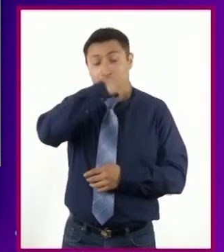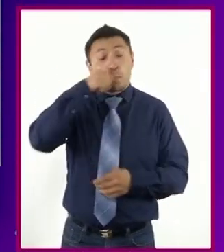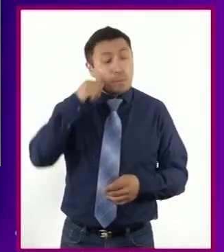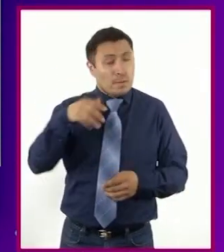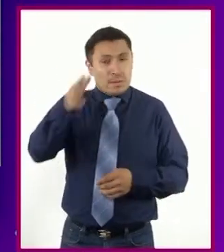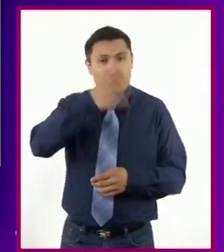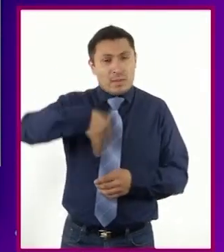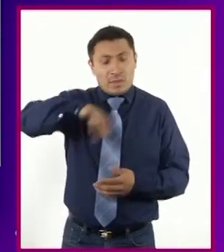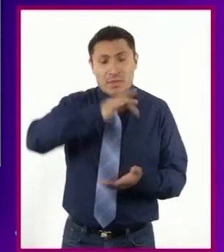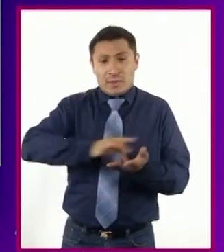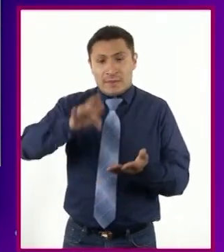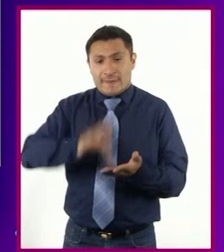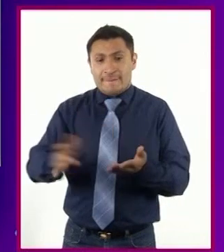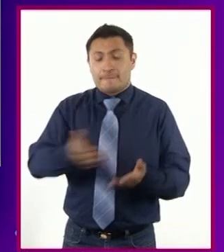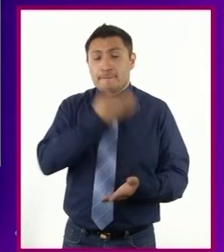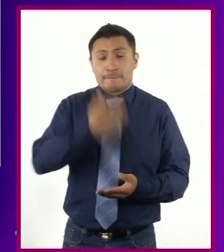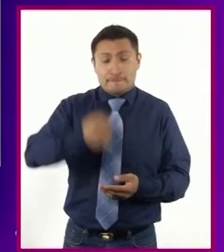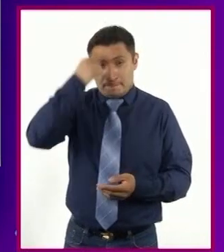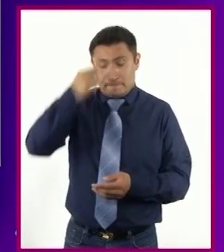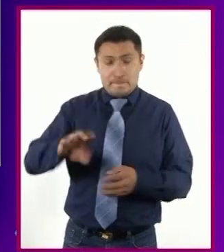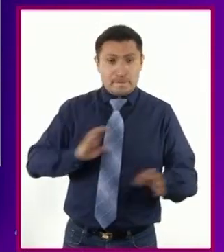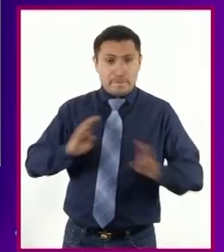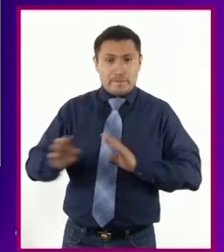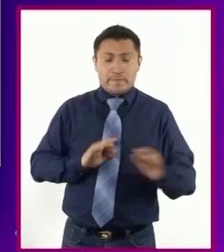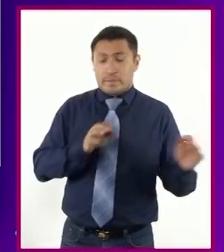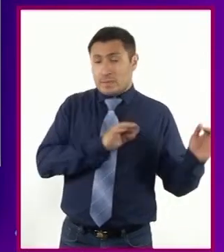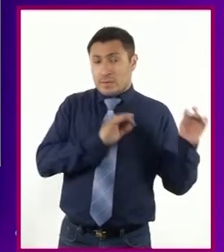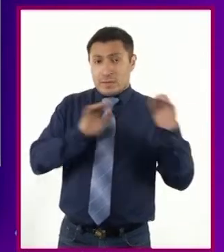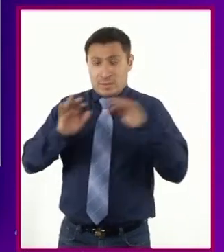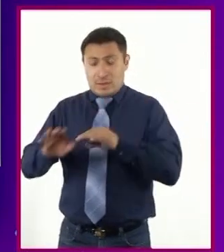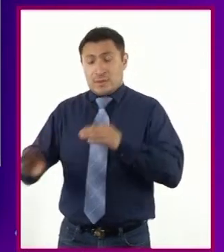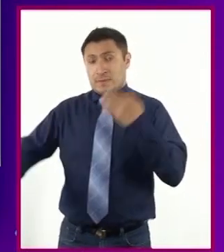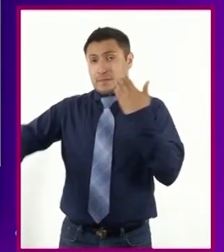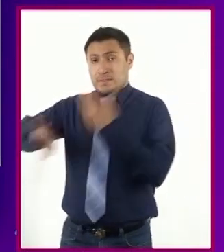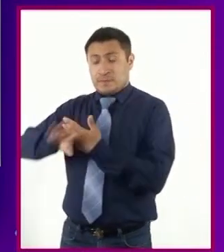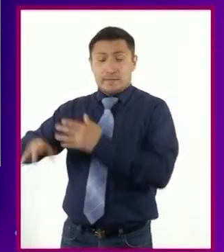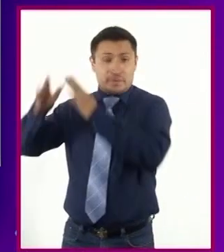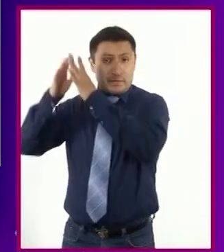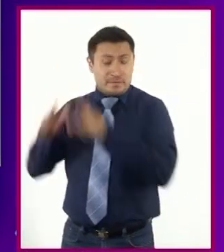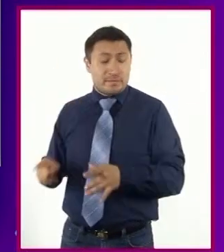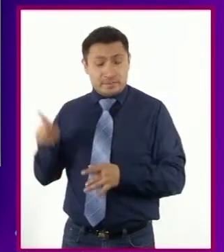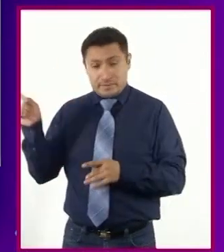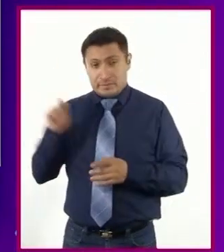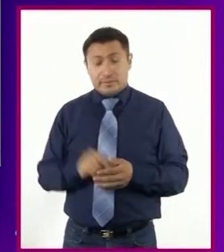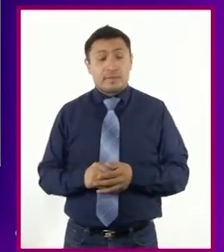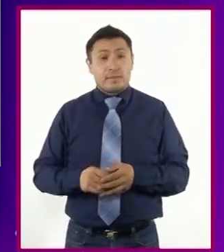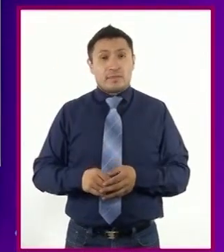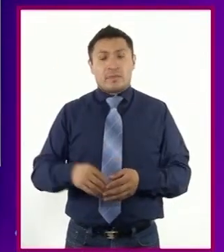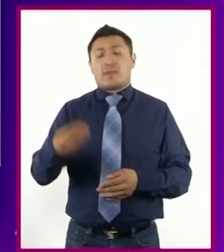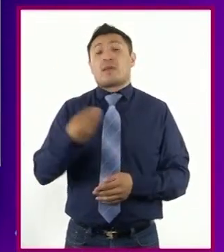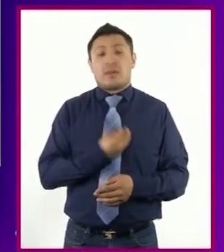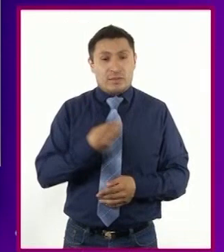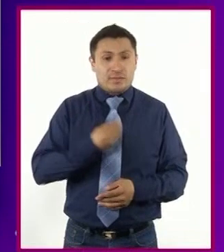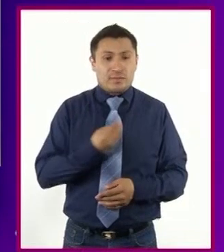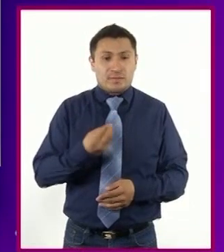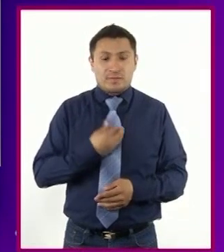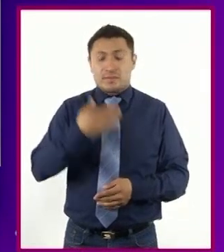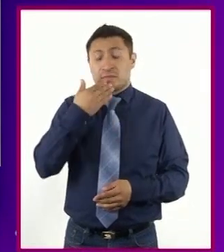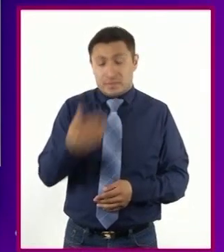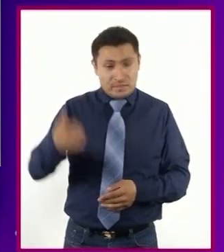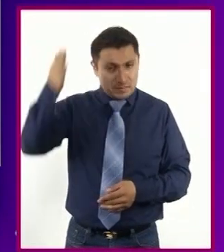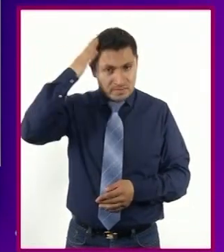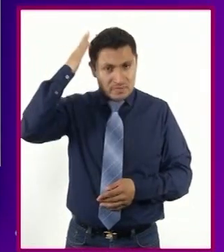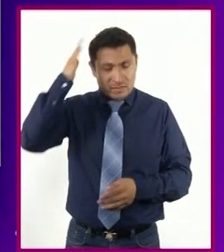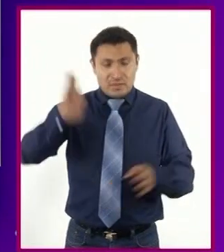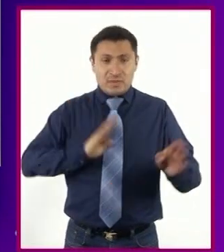el apoyo popular para completar su ejército republicano y combatir a los imperialistas. La resistencia estuvo conformada